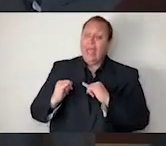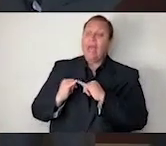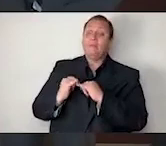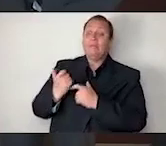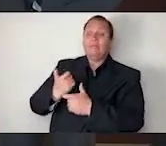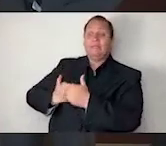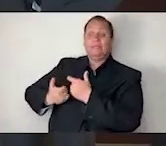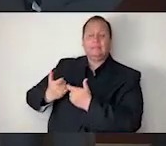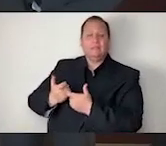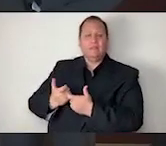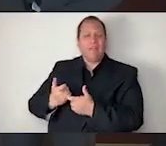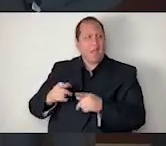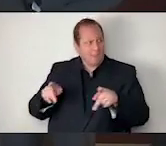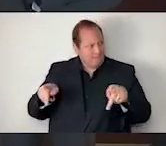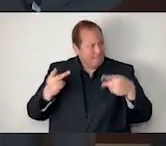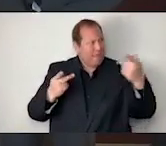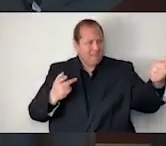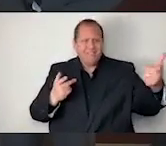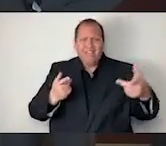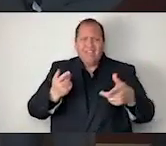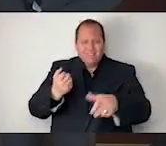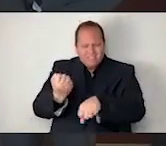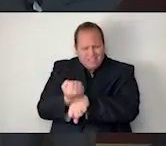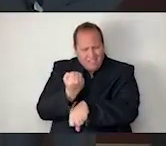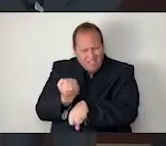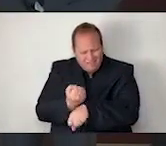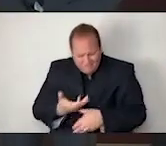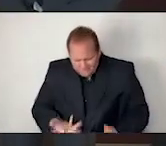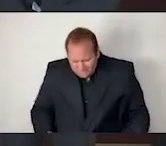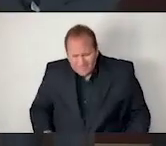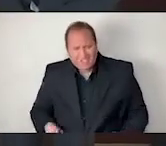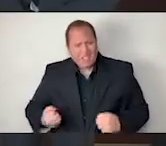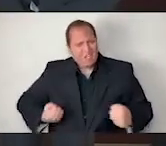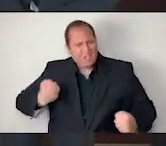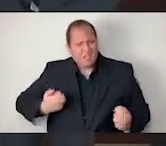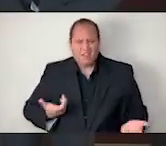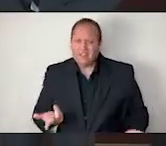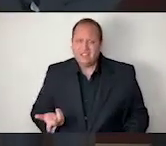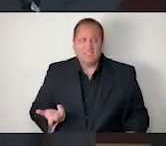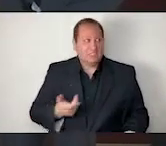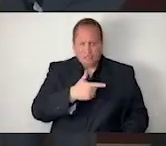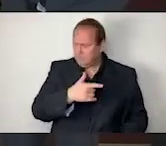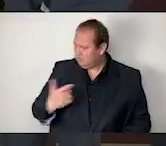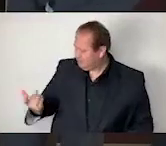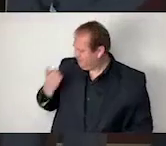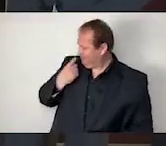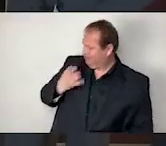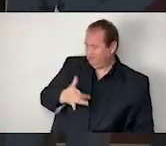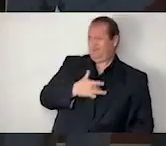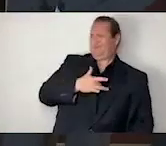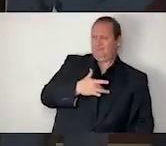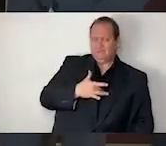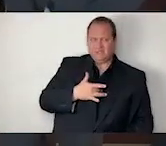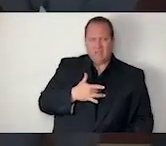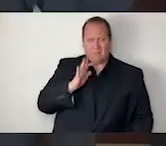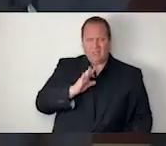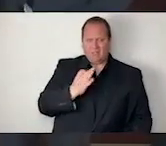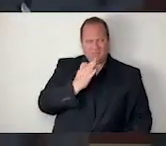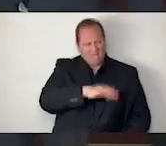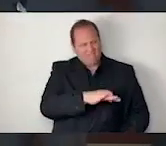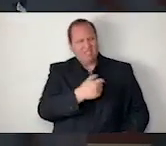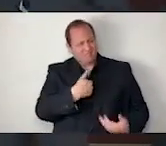tenis o sea hasta dónde puede sociedad no sentirse sorprendido en ese momento fuera de contexto